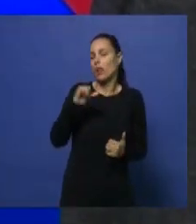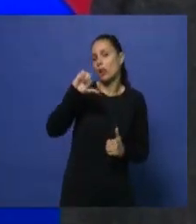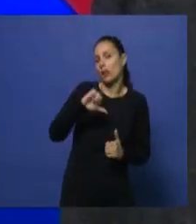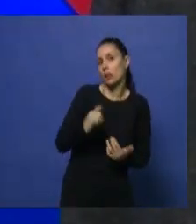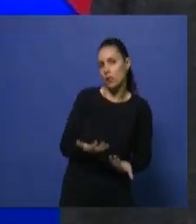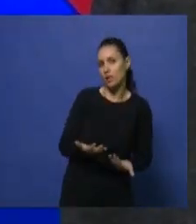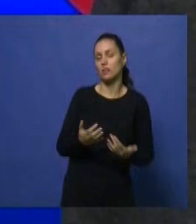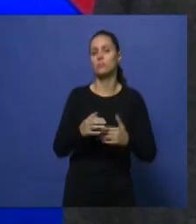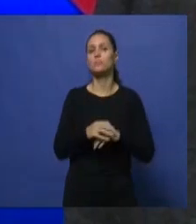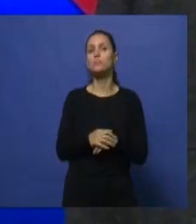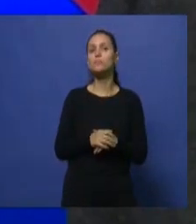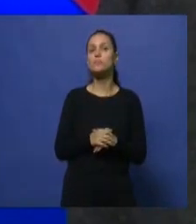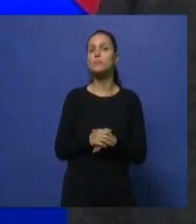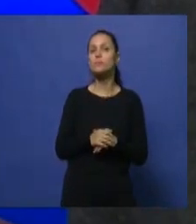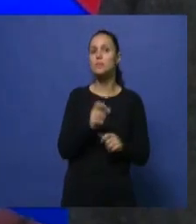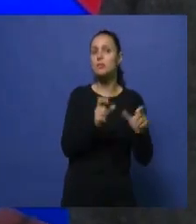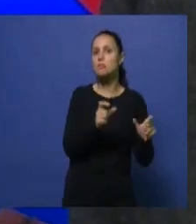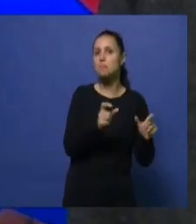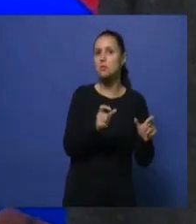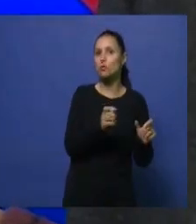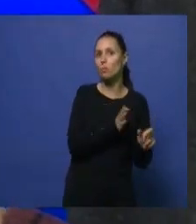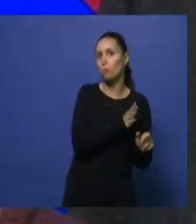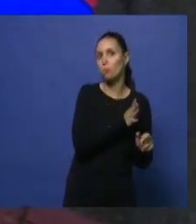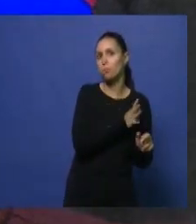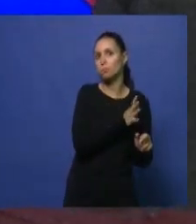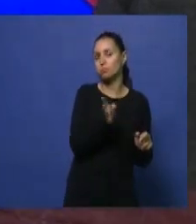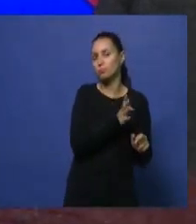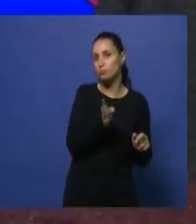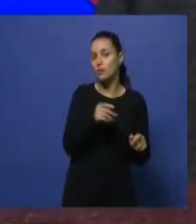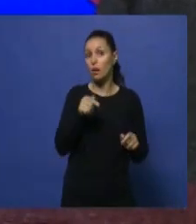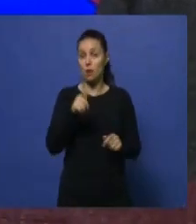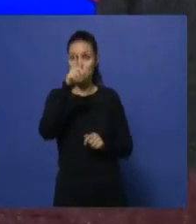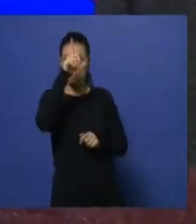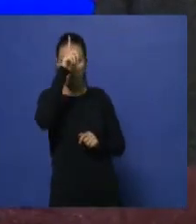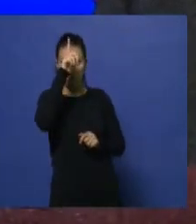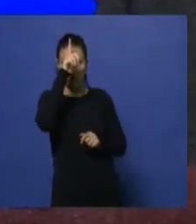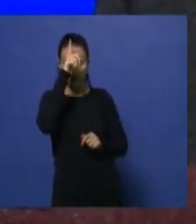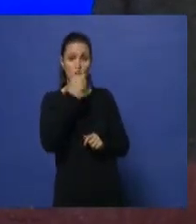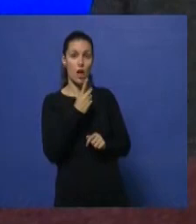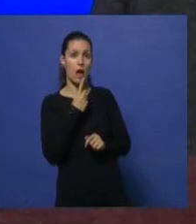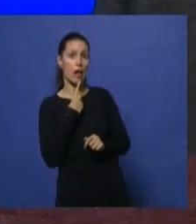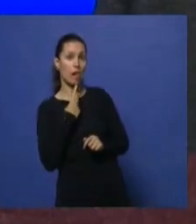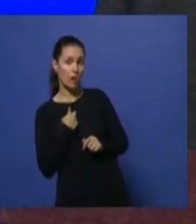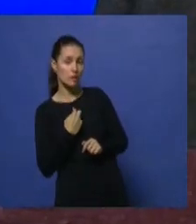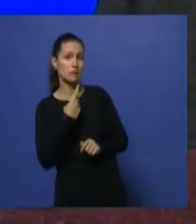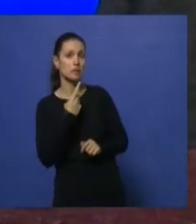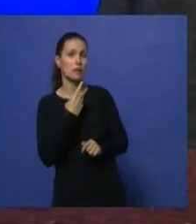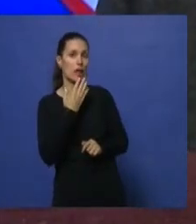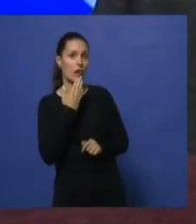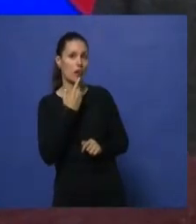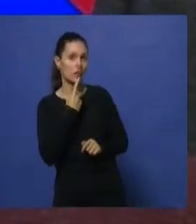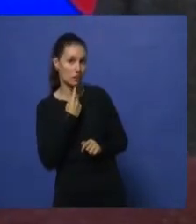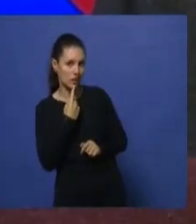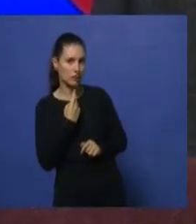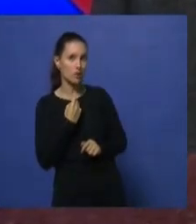nos habéis estupendo no una que la gente empiece a salir ya estaba la policía esperándolo hincha river para para emplearlos para las así que